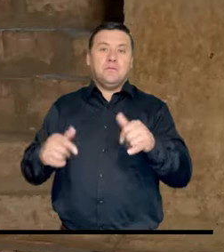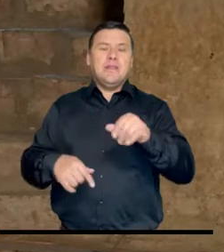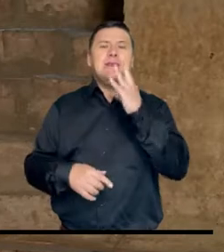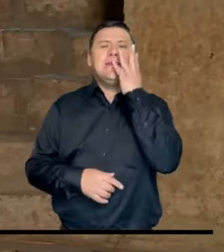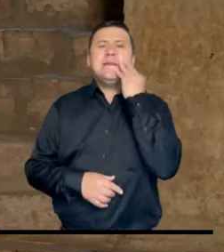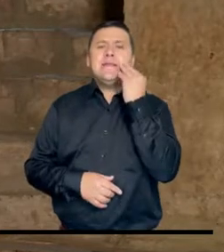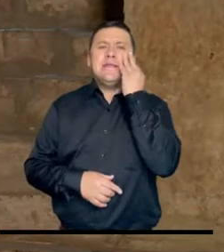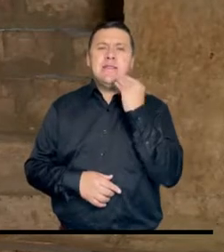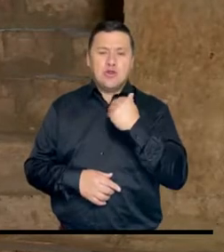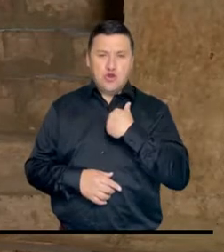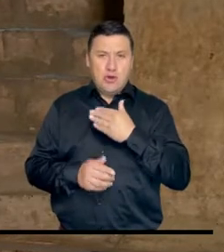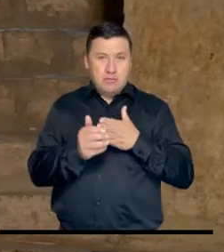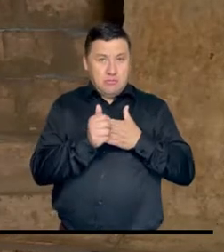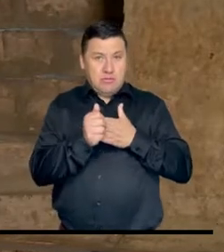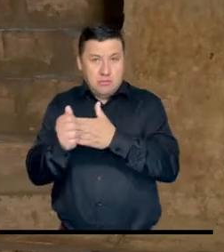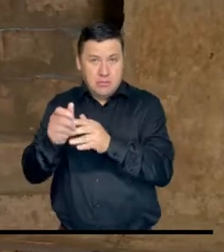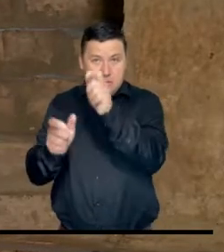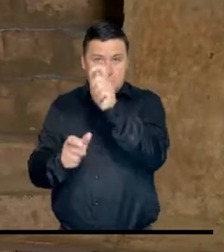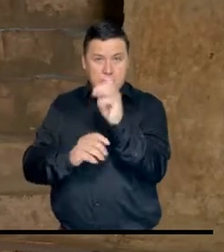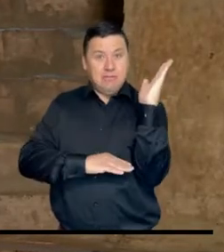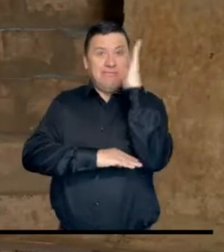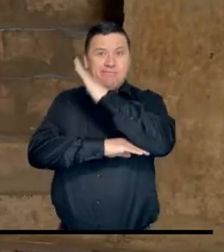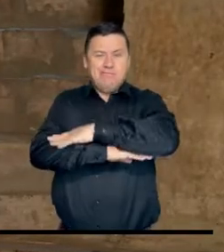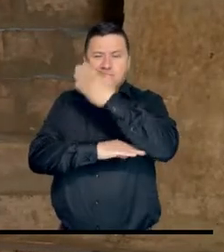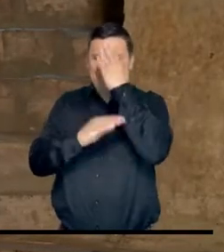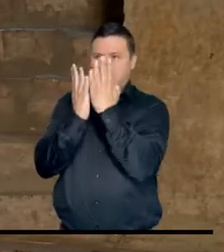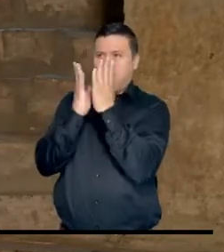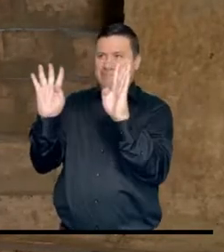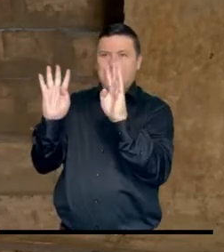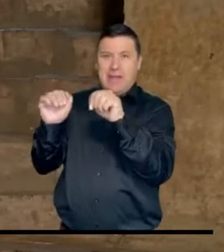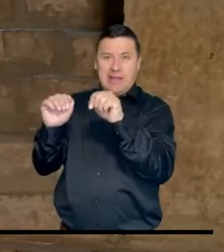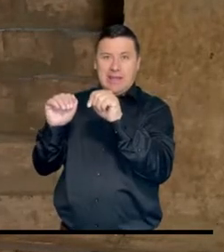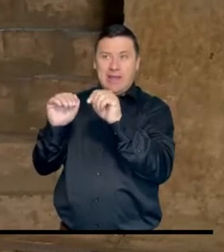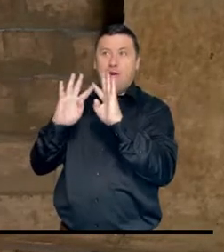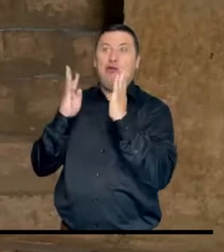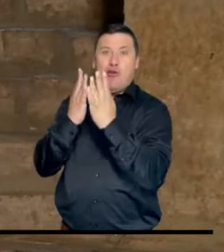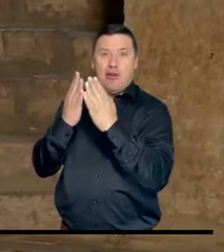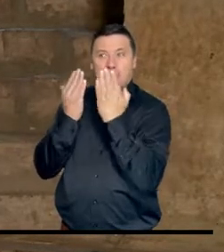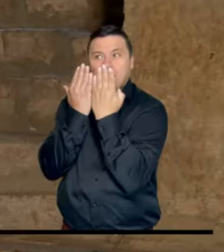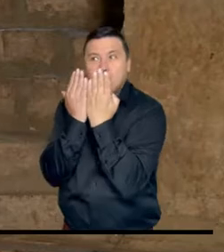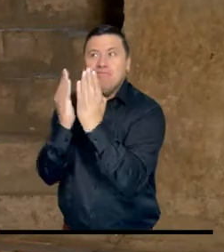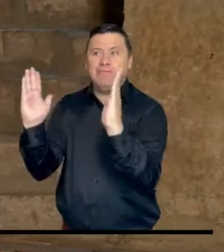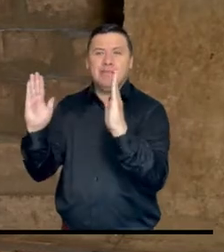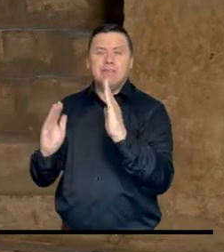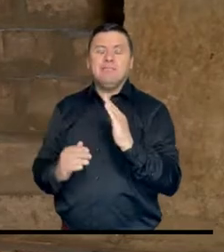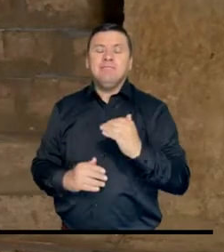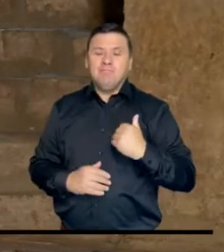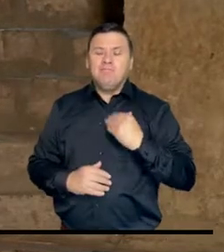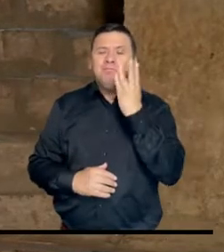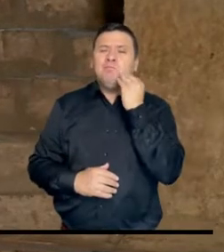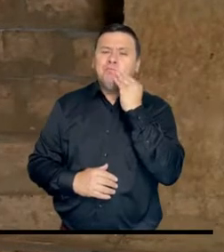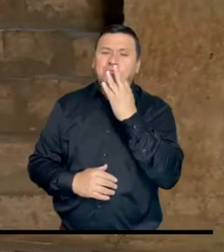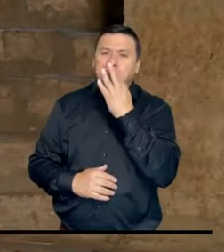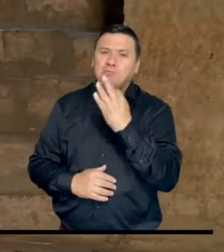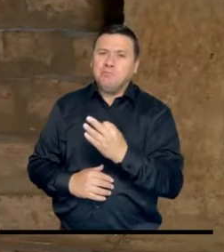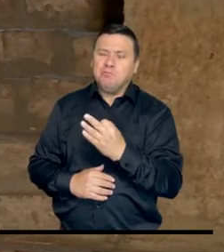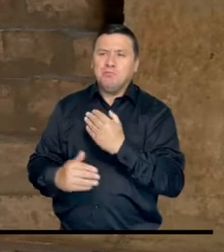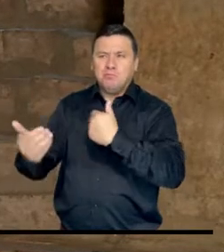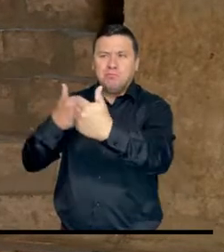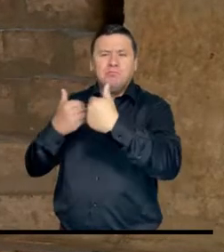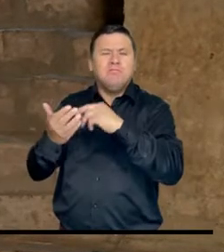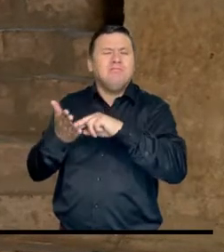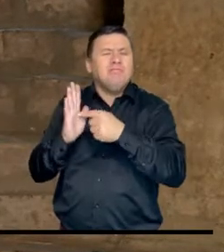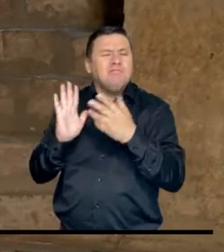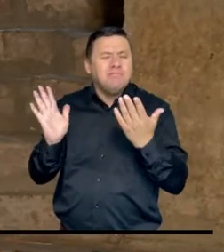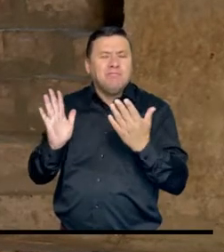En esta experiencia de ser guía en la jornada de puertas abiertas del Congreso, es una experiencia gratificante. Si bien es cierto, tratamos